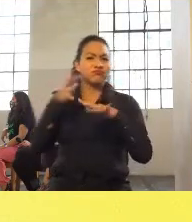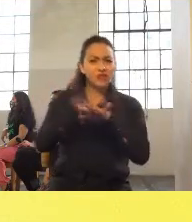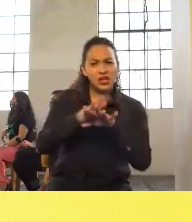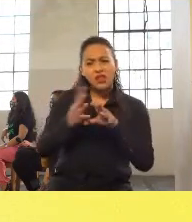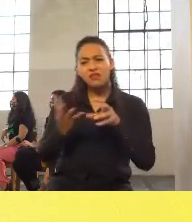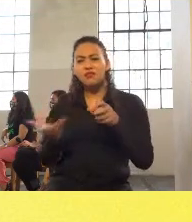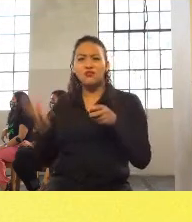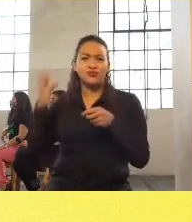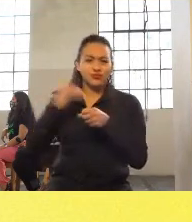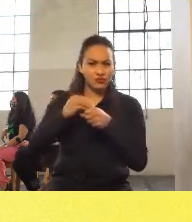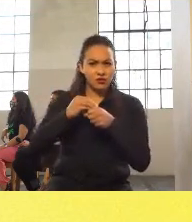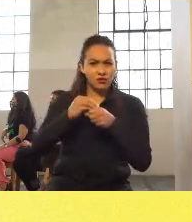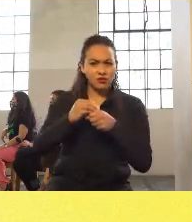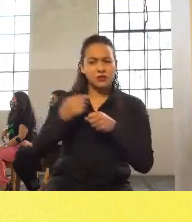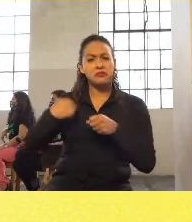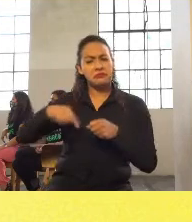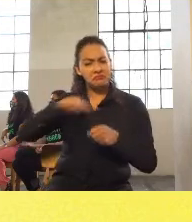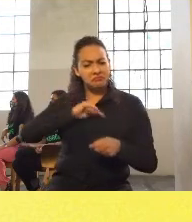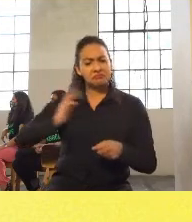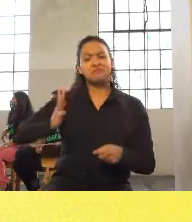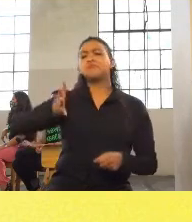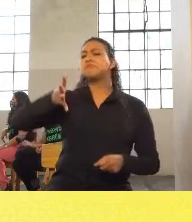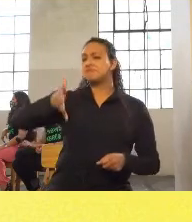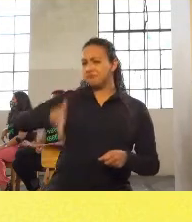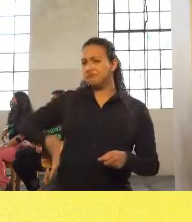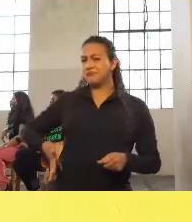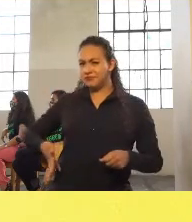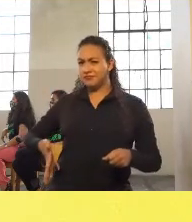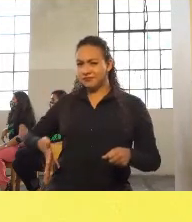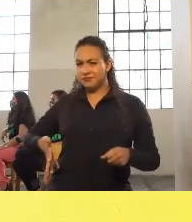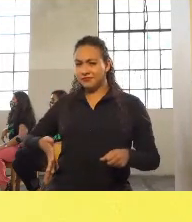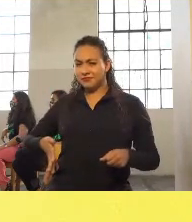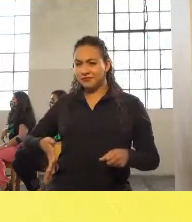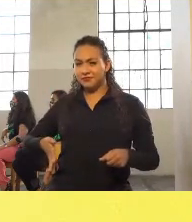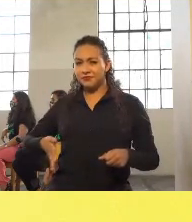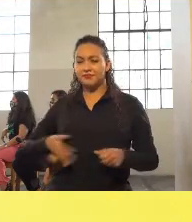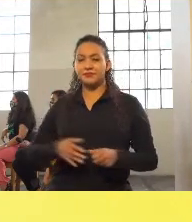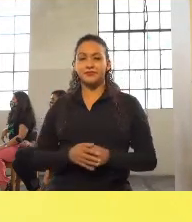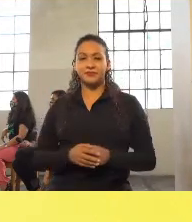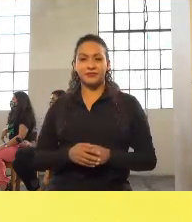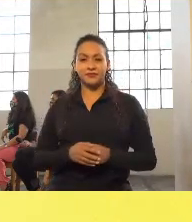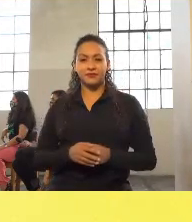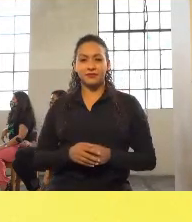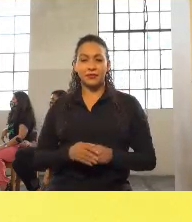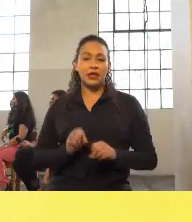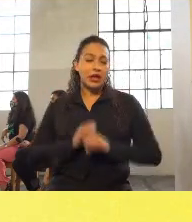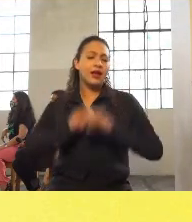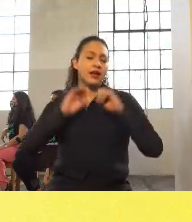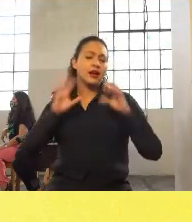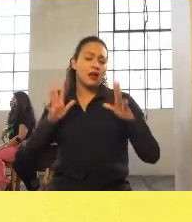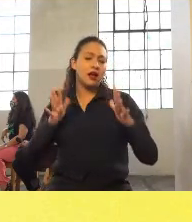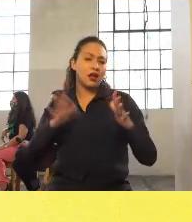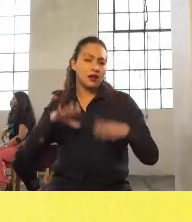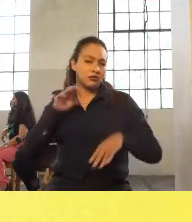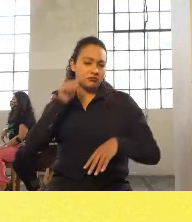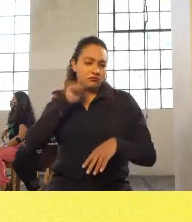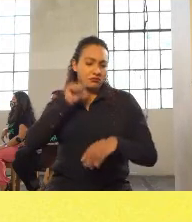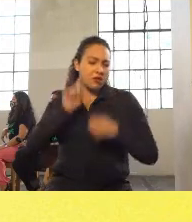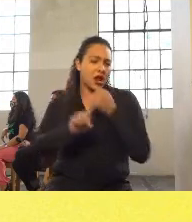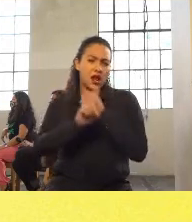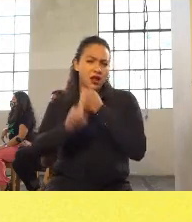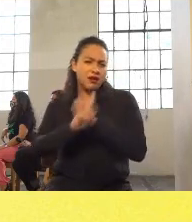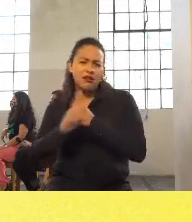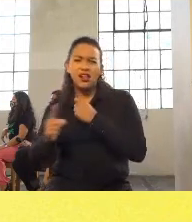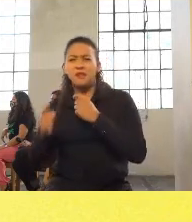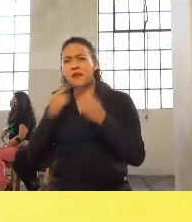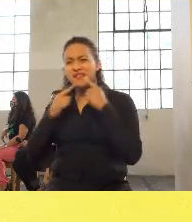eso, muy seguras de nuestra postura. Evidentemente, sí, siempre, pues eso. También creo que es una cosa